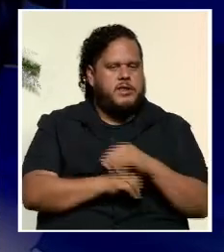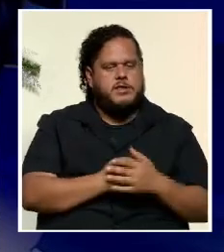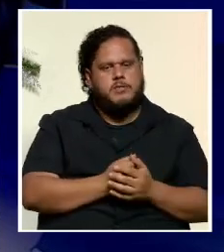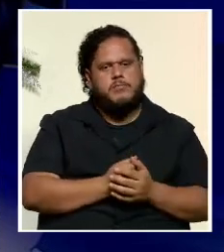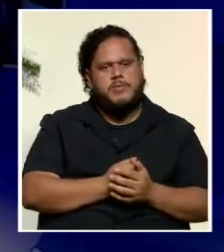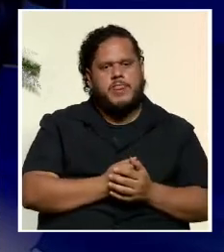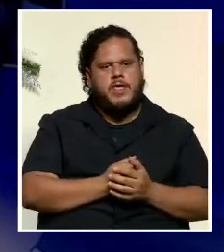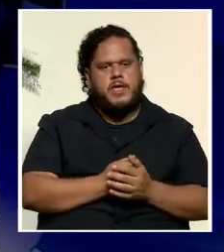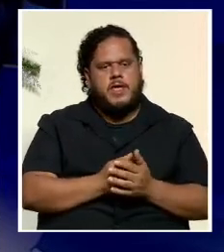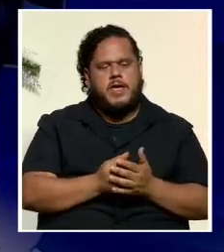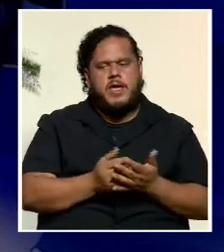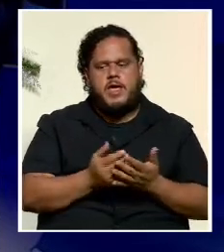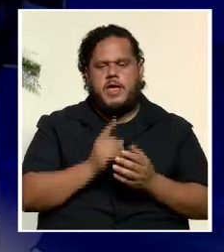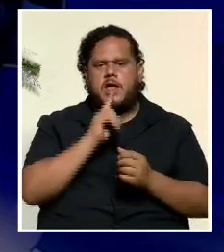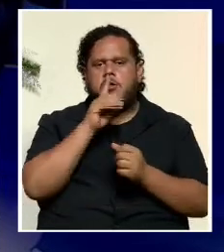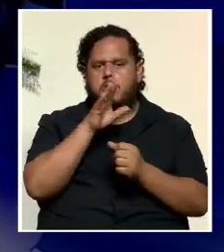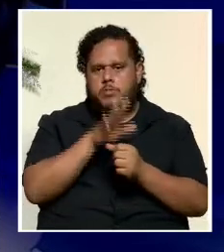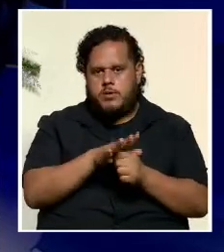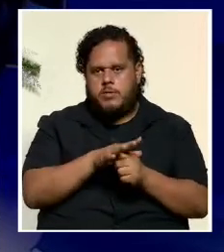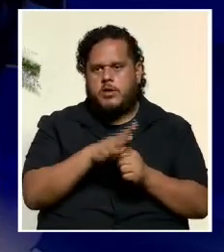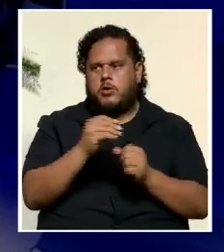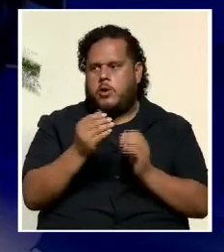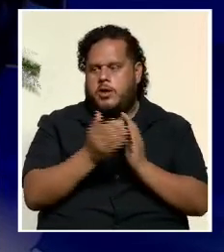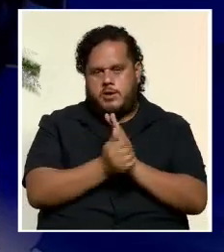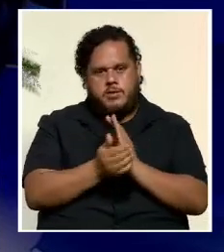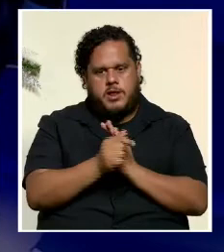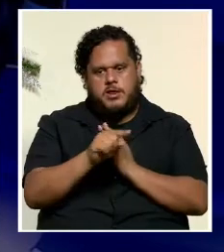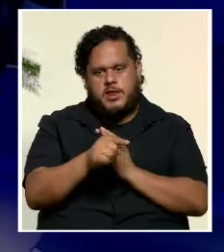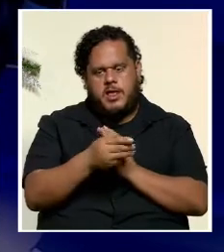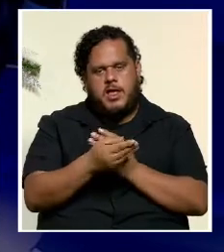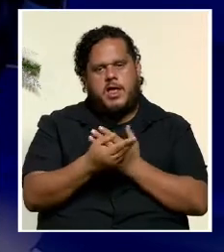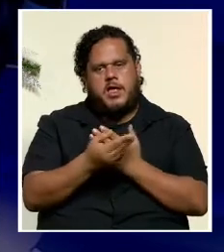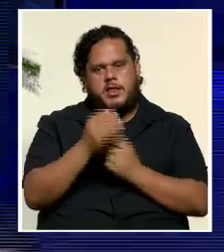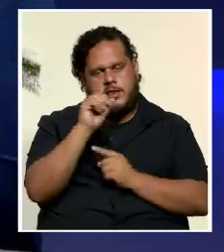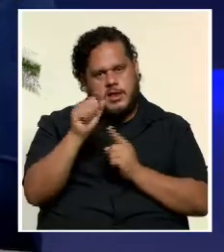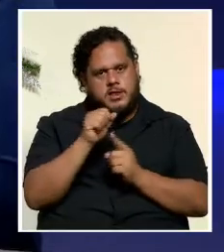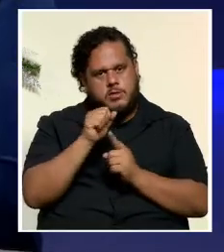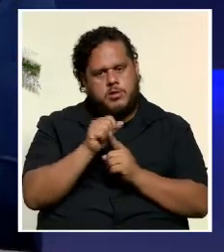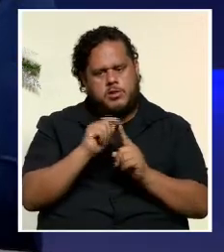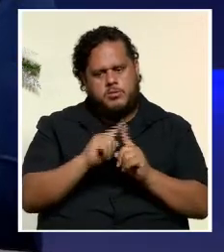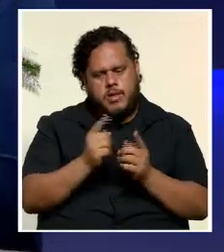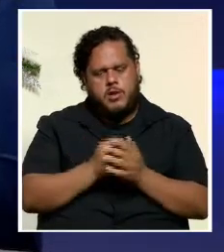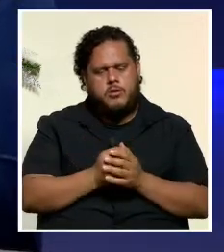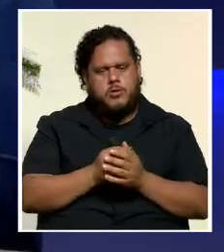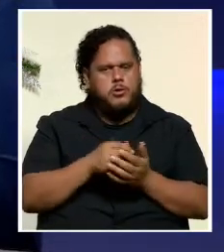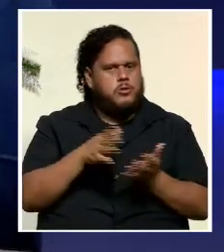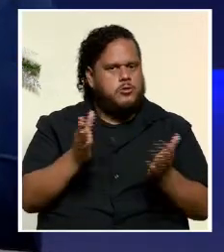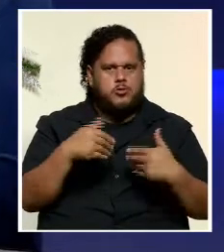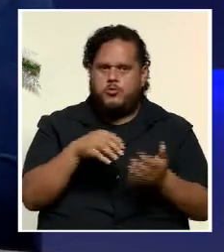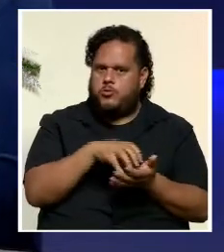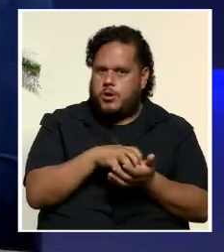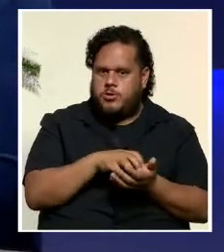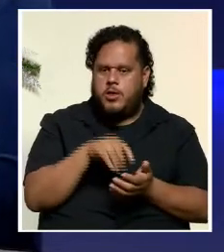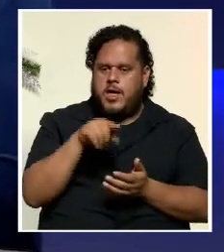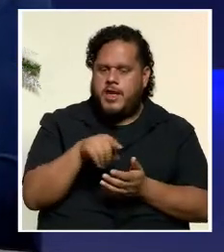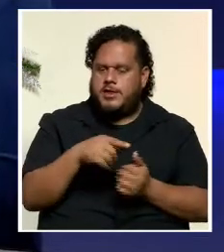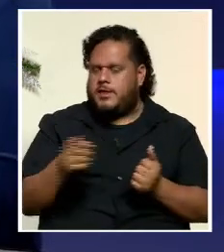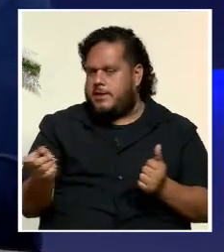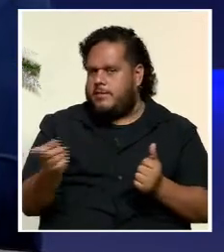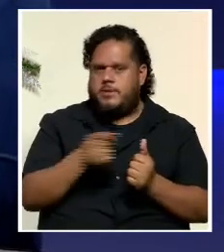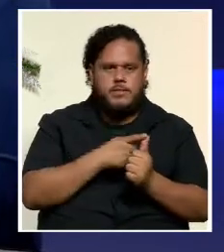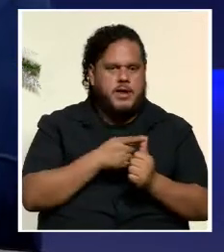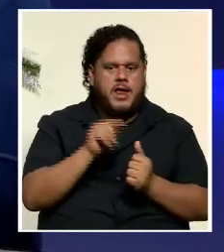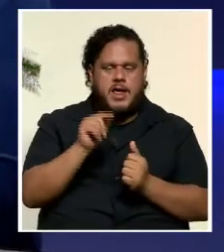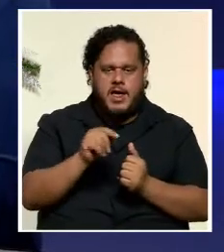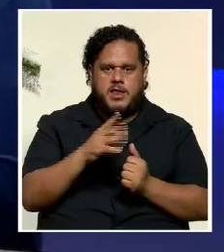en la efectividad y cumplimiento en esta materia. Pero sin duda alguna, esta debería ser la prioridad,